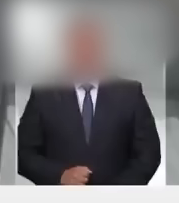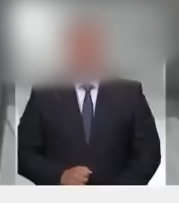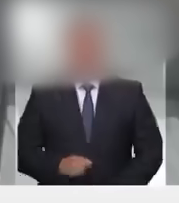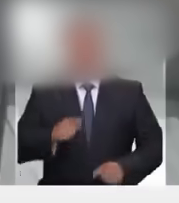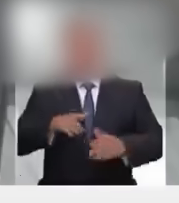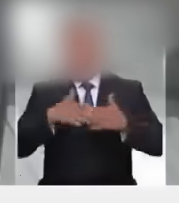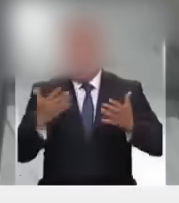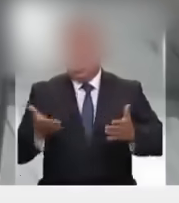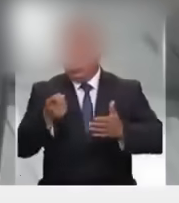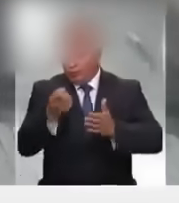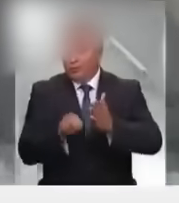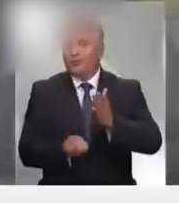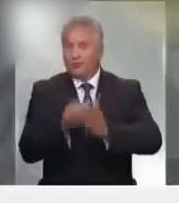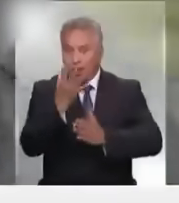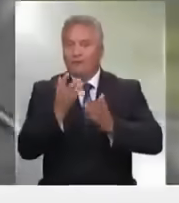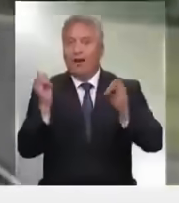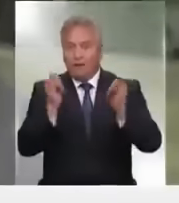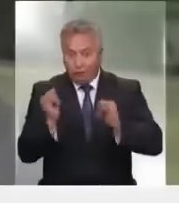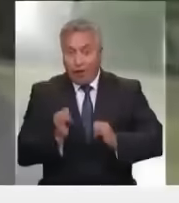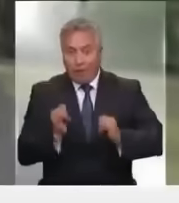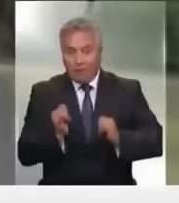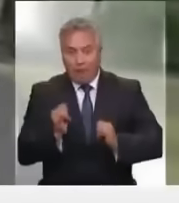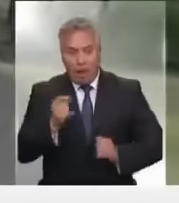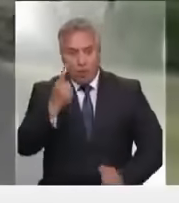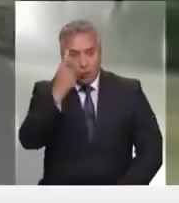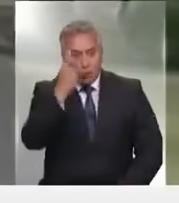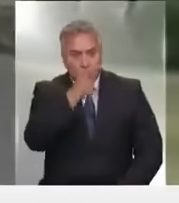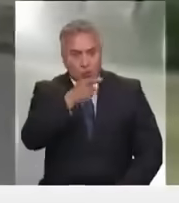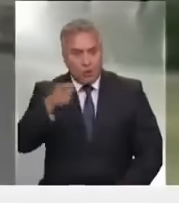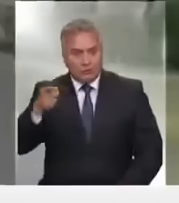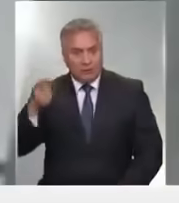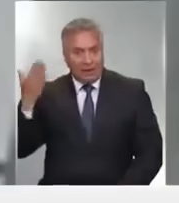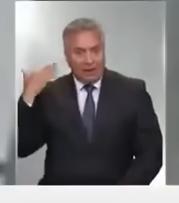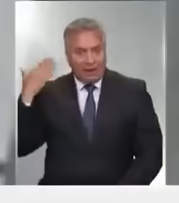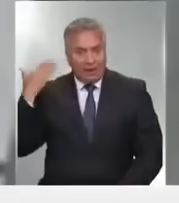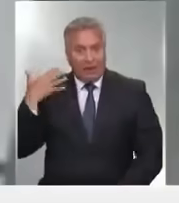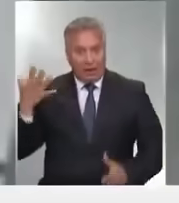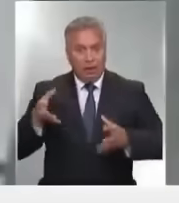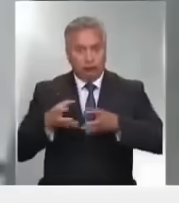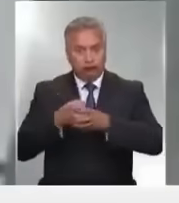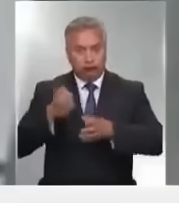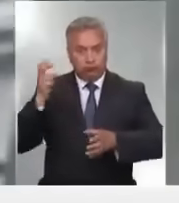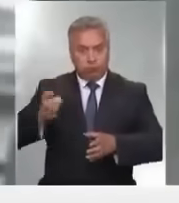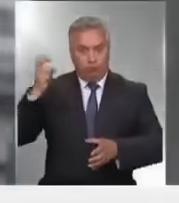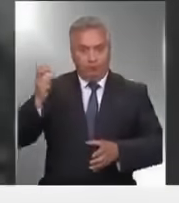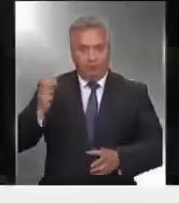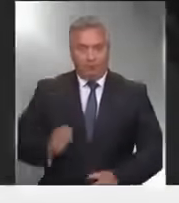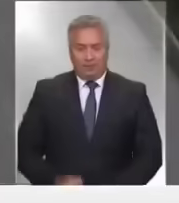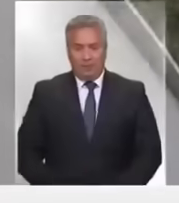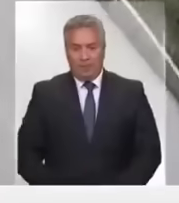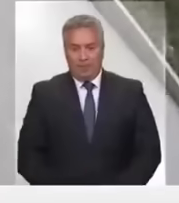Aunque un nuevo mecanismo de robo fue estrenado hace unas semanas por estas bandas.